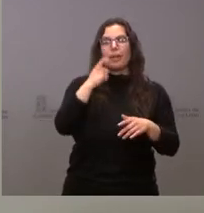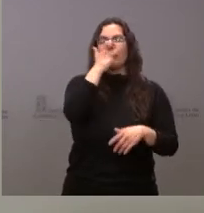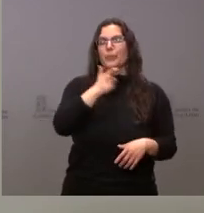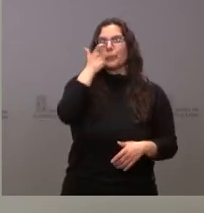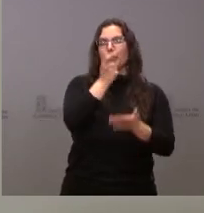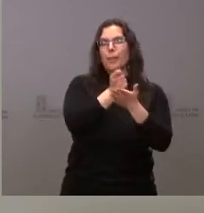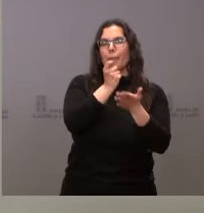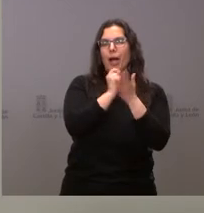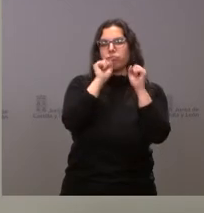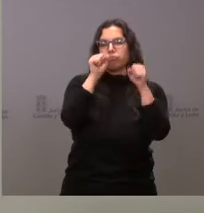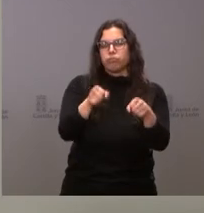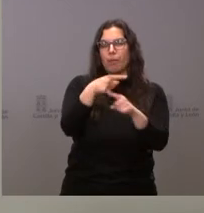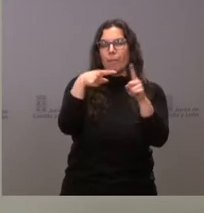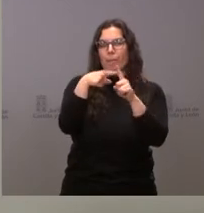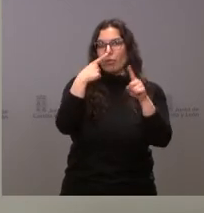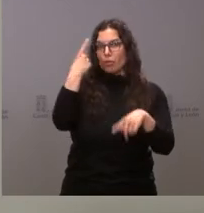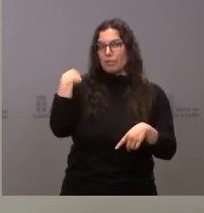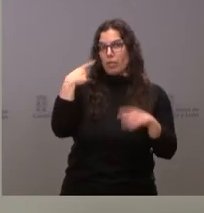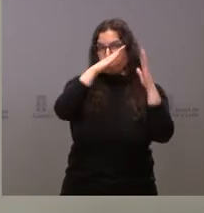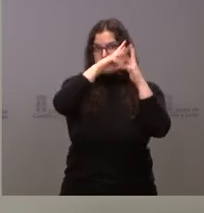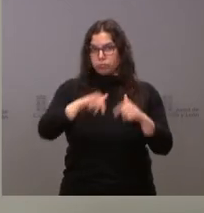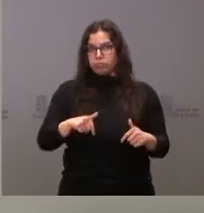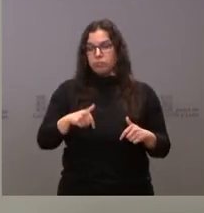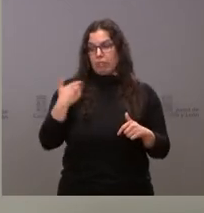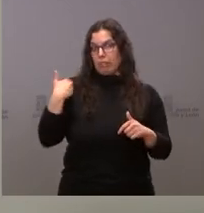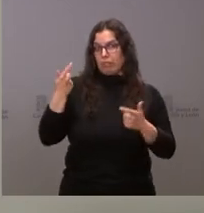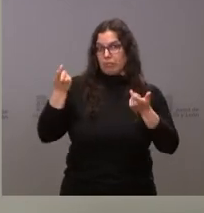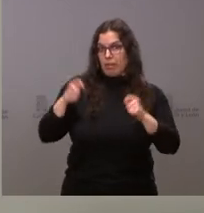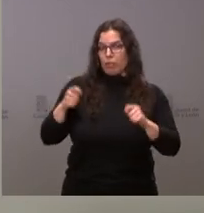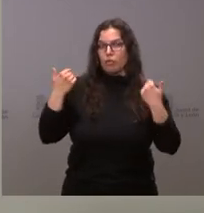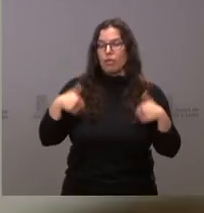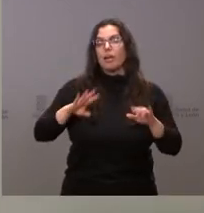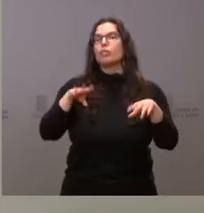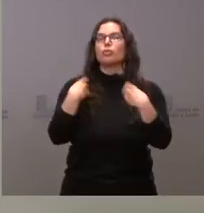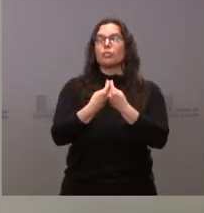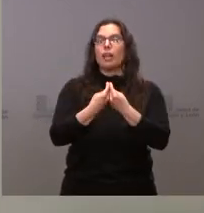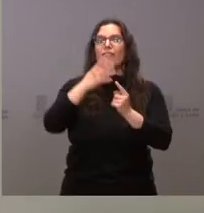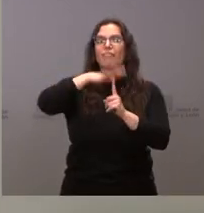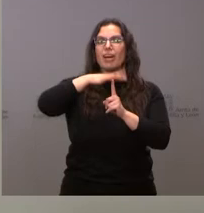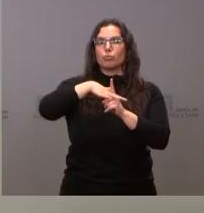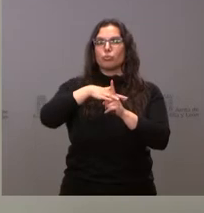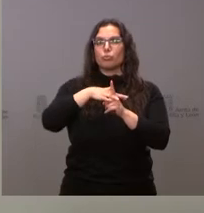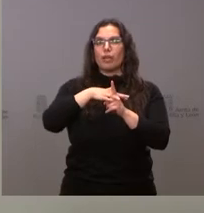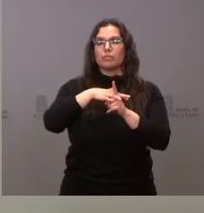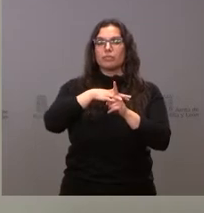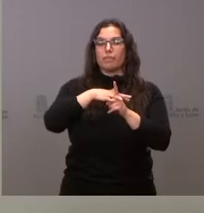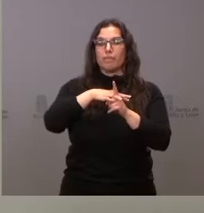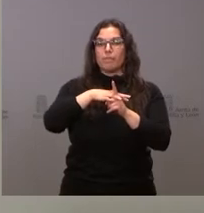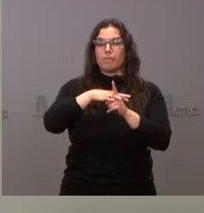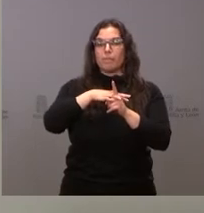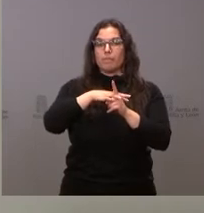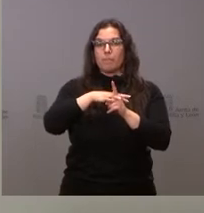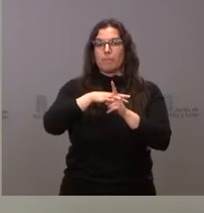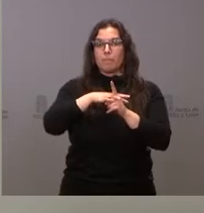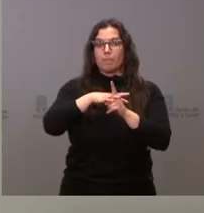correspondiente al año pasado el año recién finalizado el total de facturas computables dentro